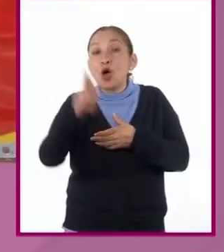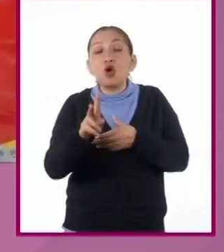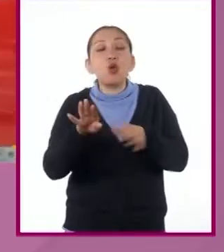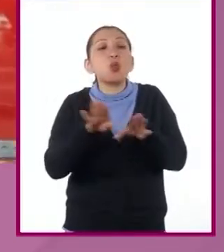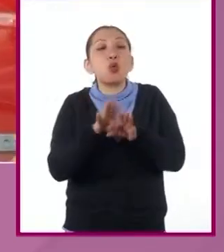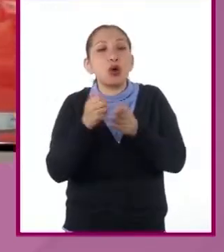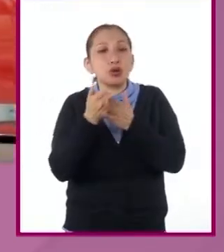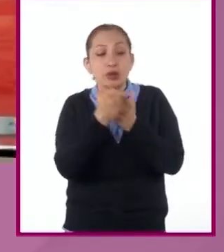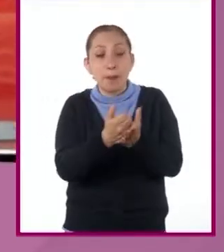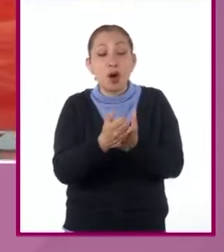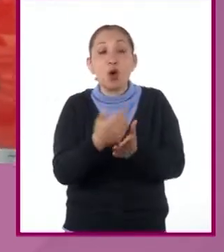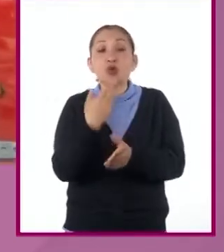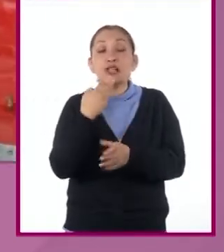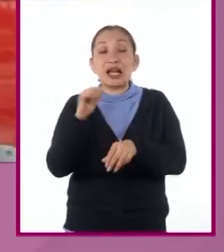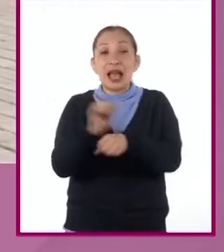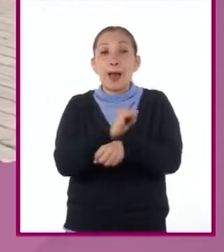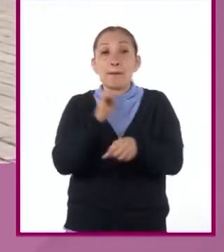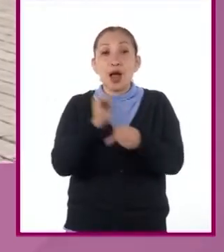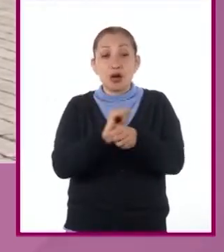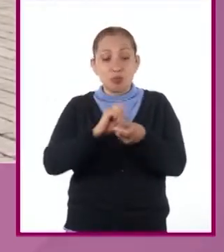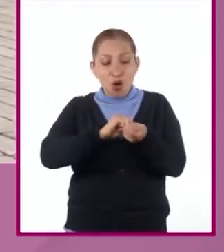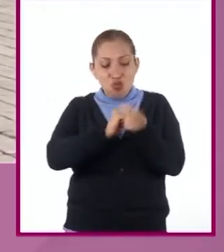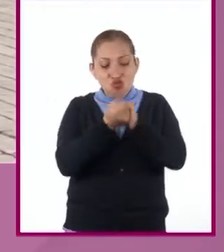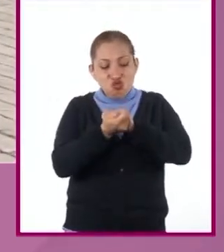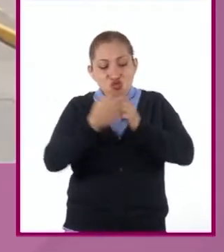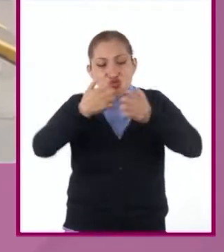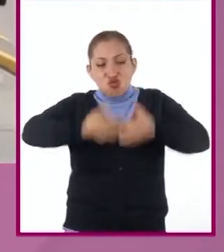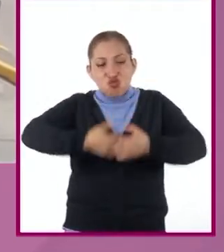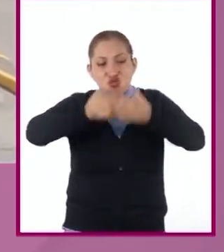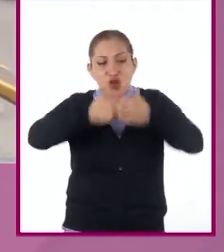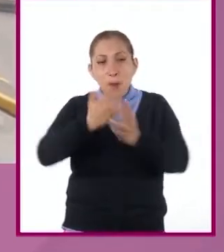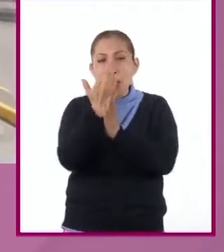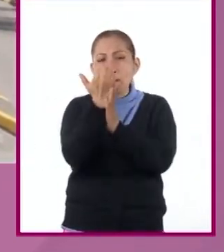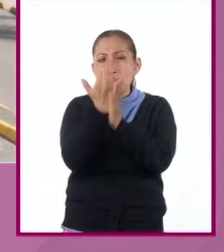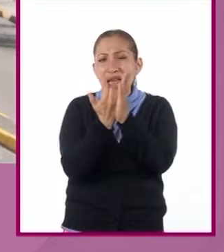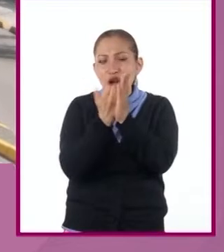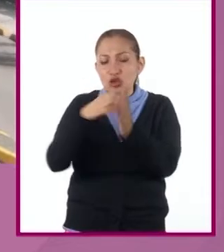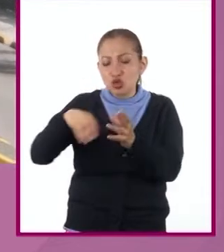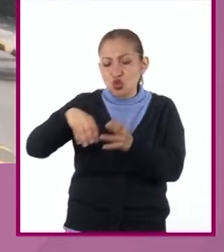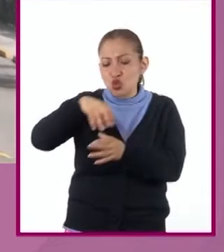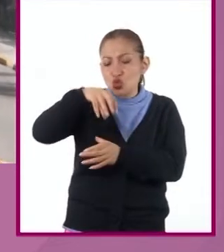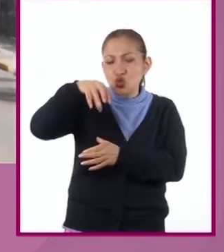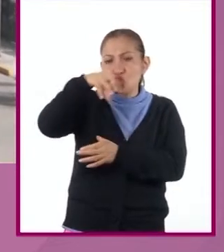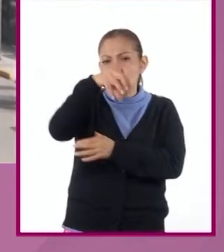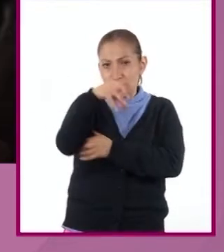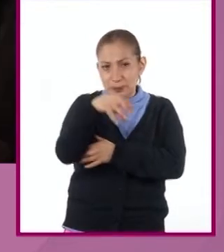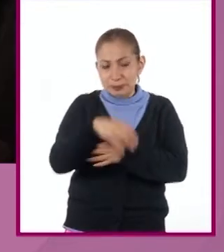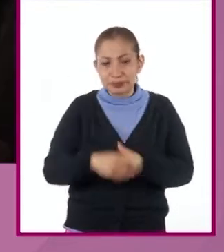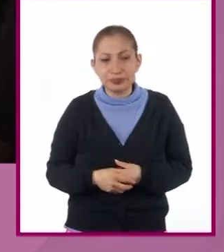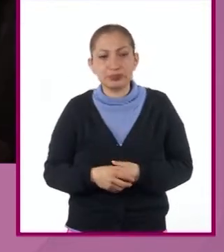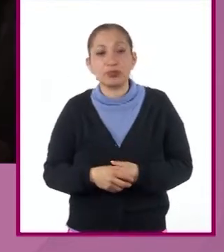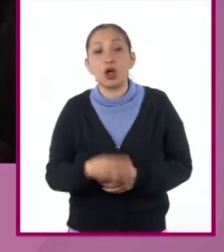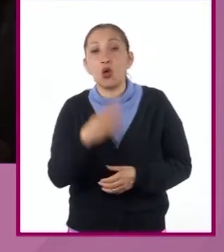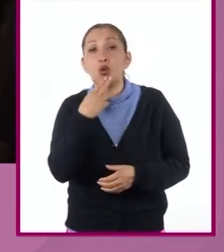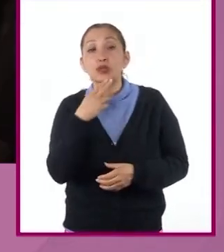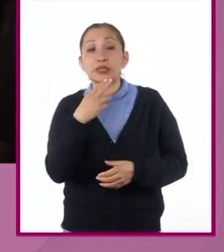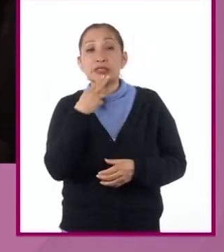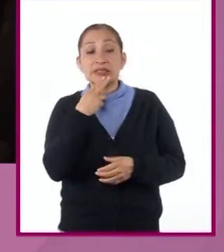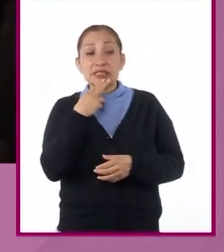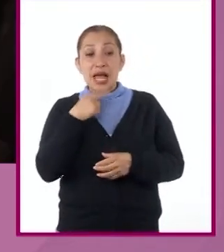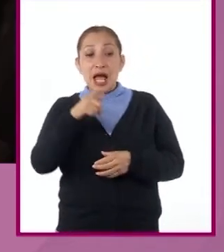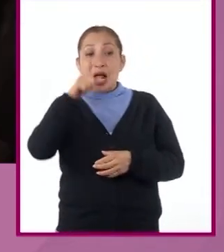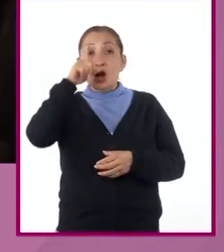como utilizar vehículos con convertidores catalíticos que reduzcan la emisión de contaminantes, usar al máximo